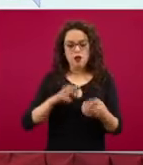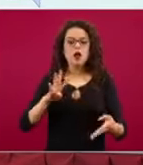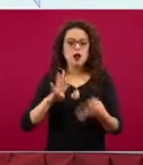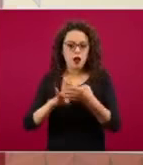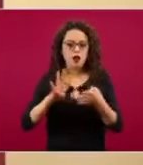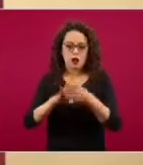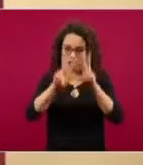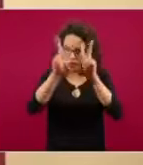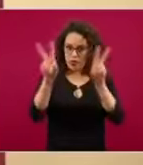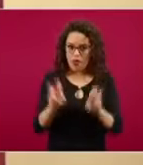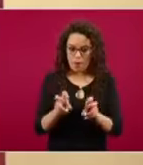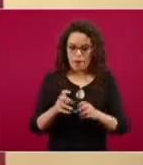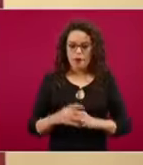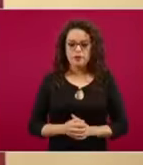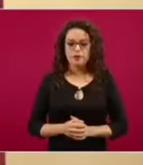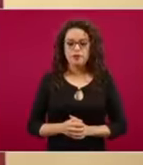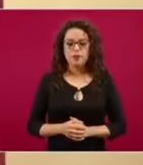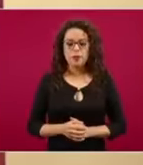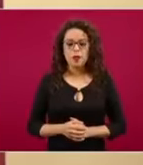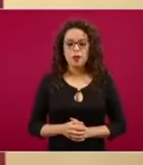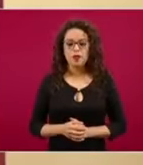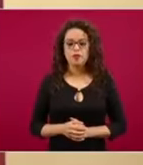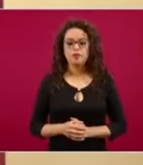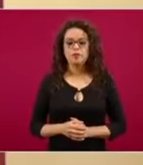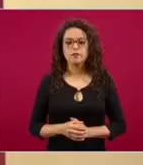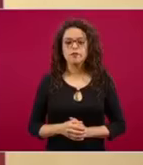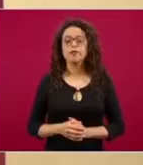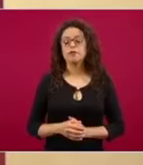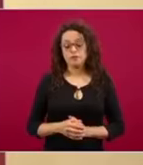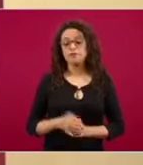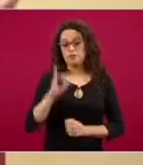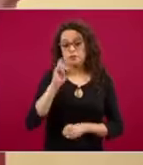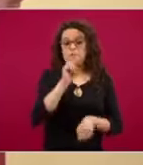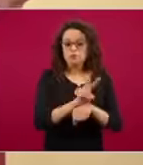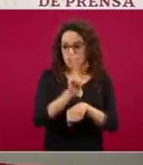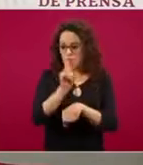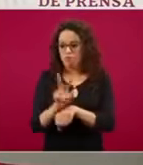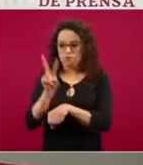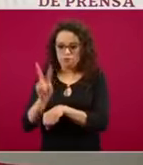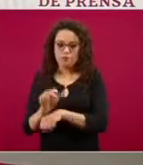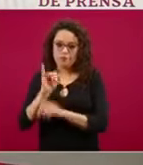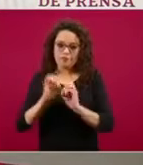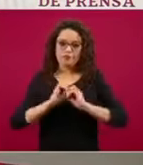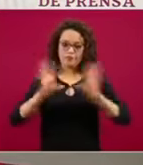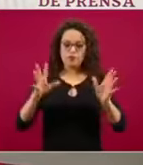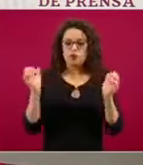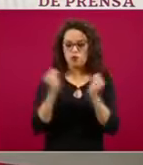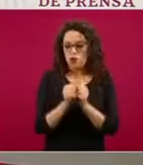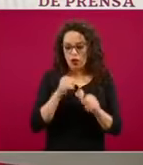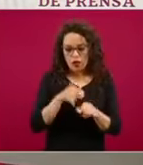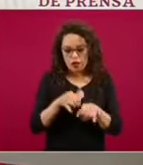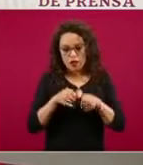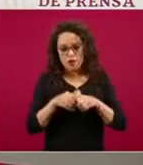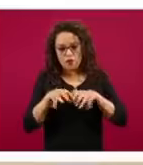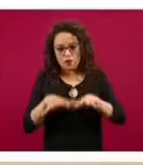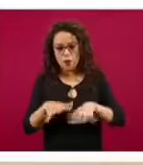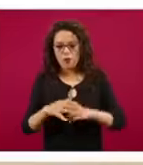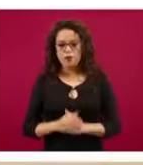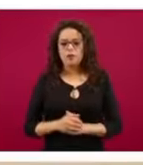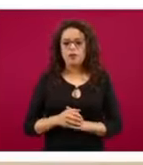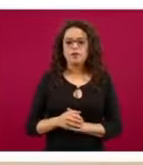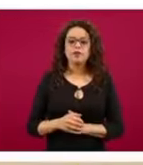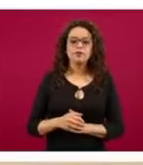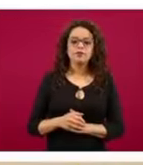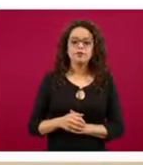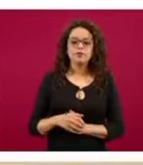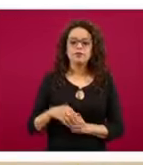tanto ceferesos como cerezos. Y lógicamente están monitoreando a través de la información que el SINAVE, el Sistema Nacional de